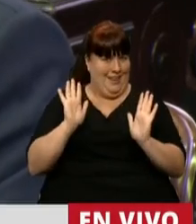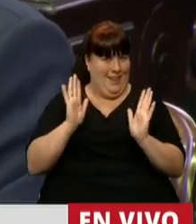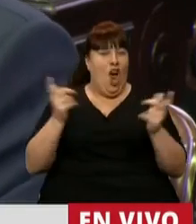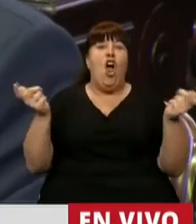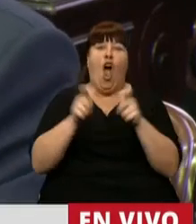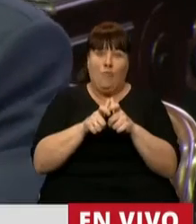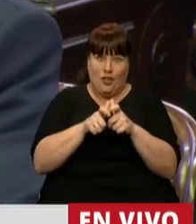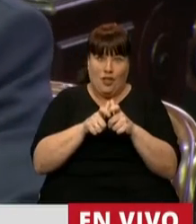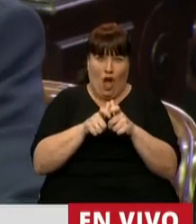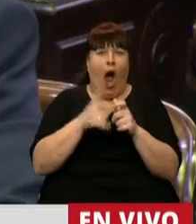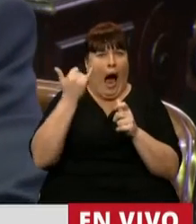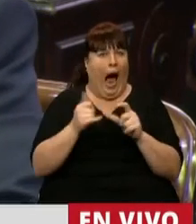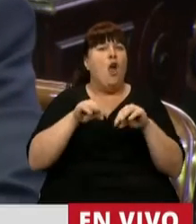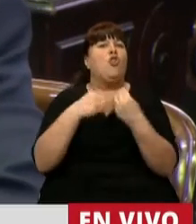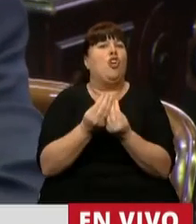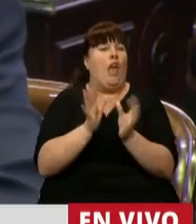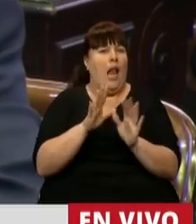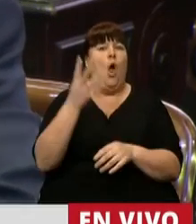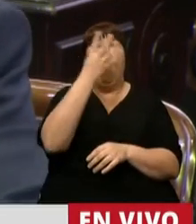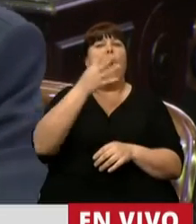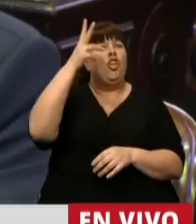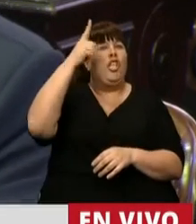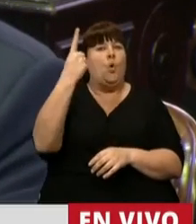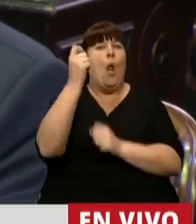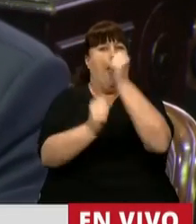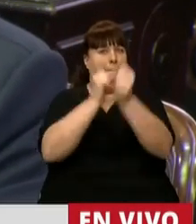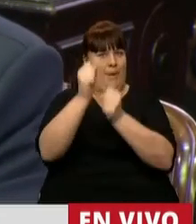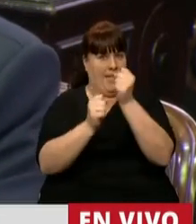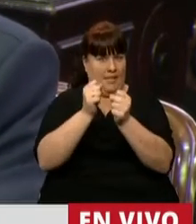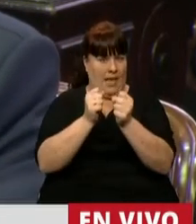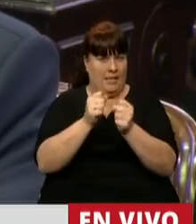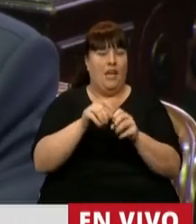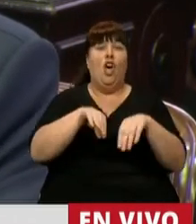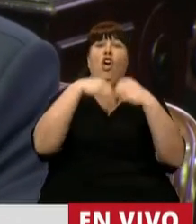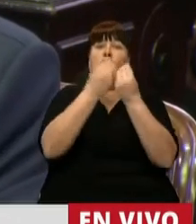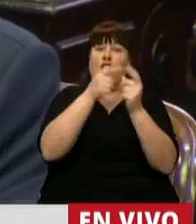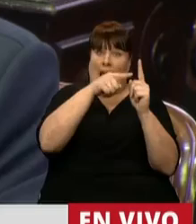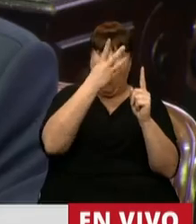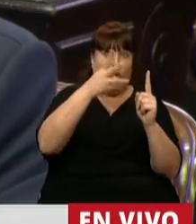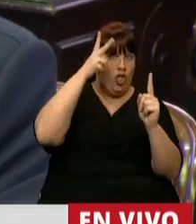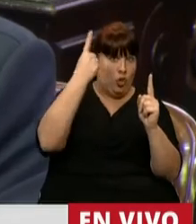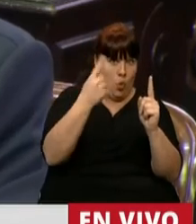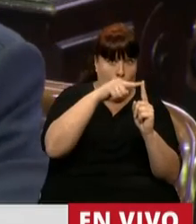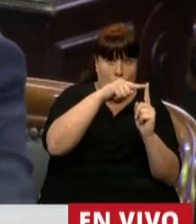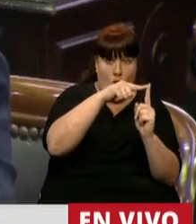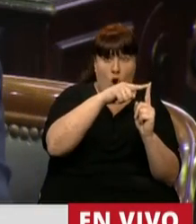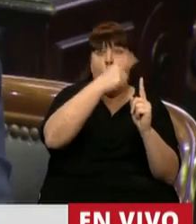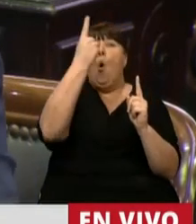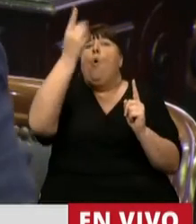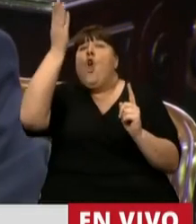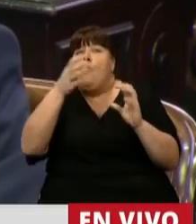en la comisión había números, 481 empresas. Del total de 481,